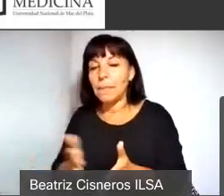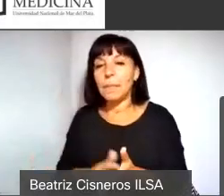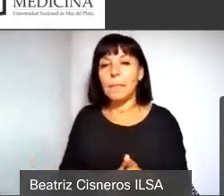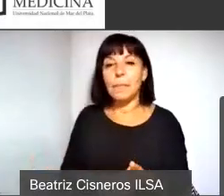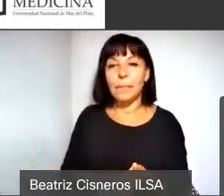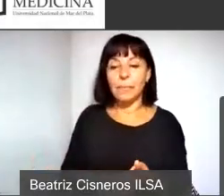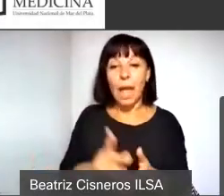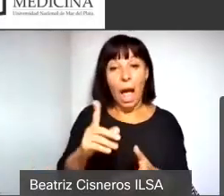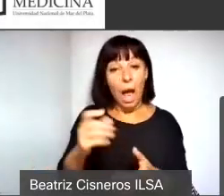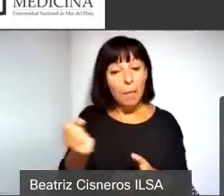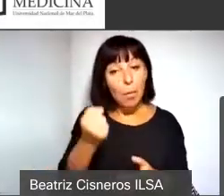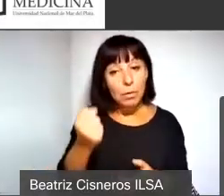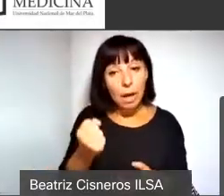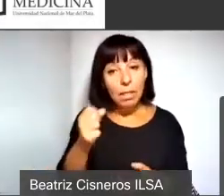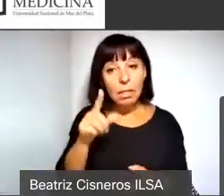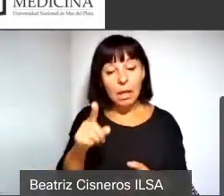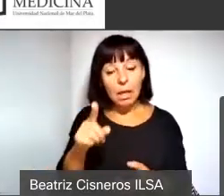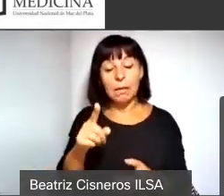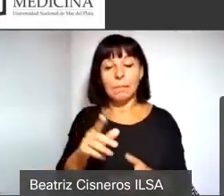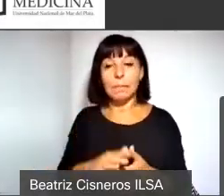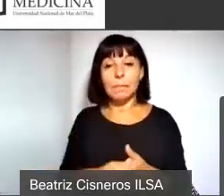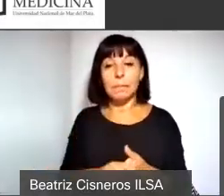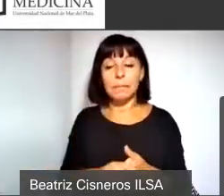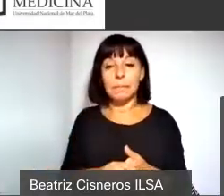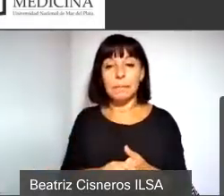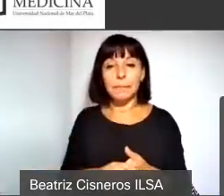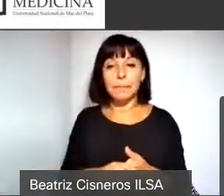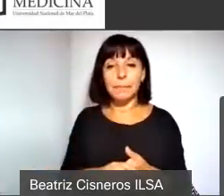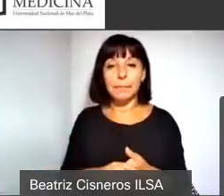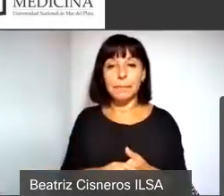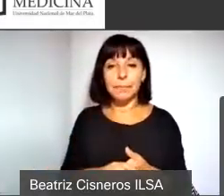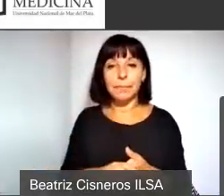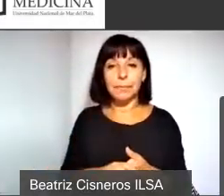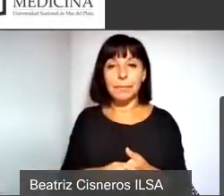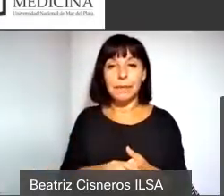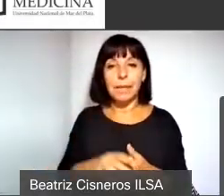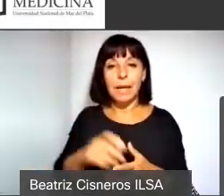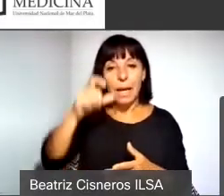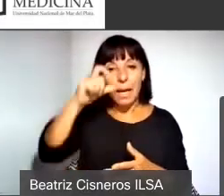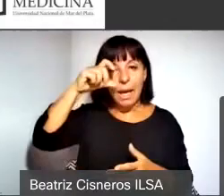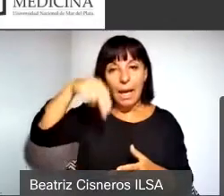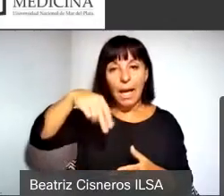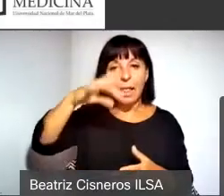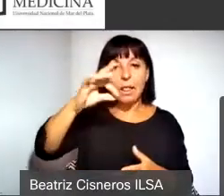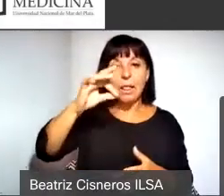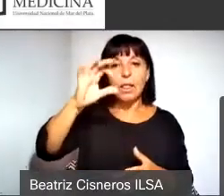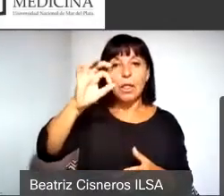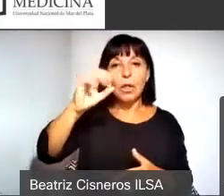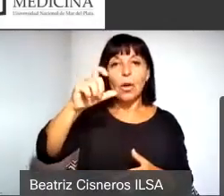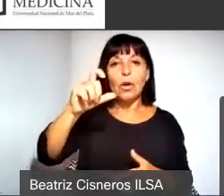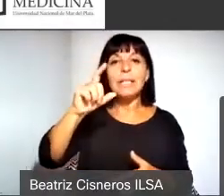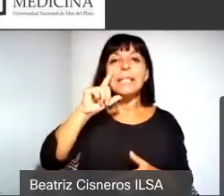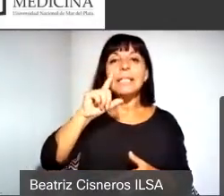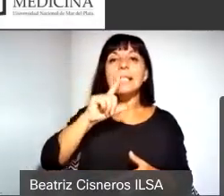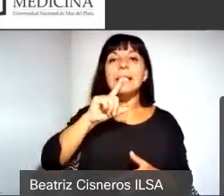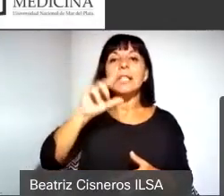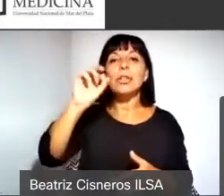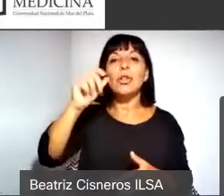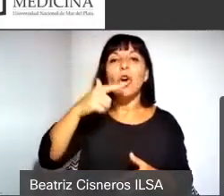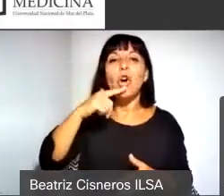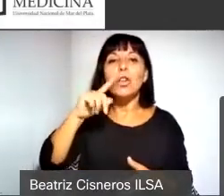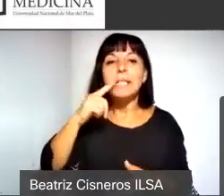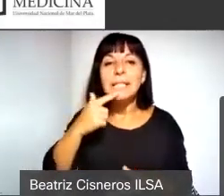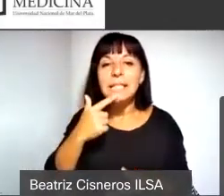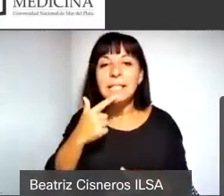algo importante acá que quiero mencionar, que es que la endocitosis, ya sea fagocitosis o